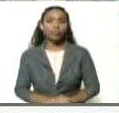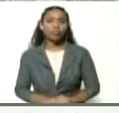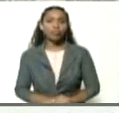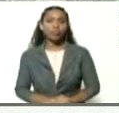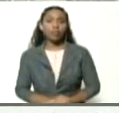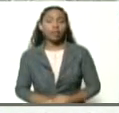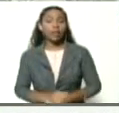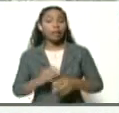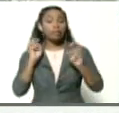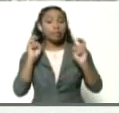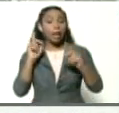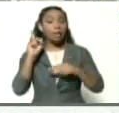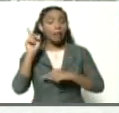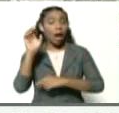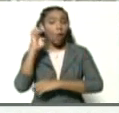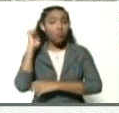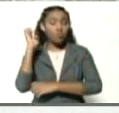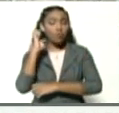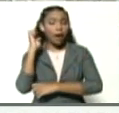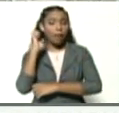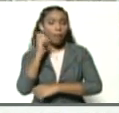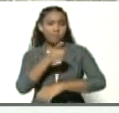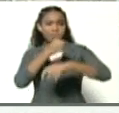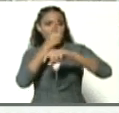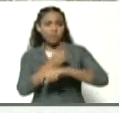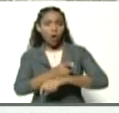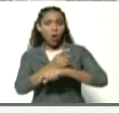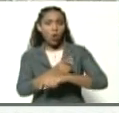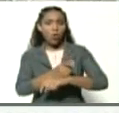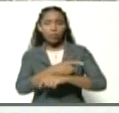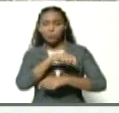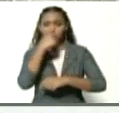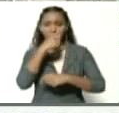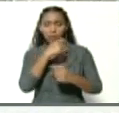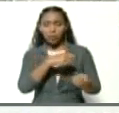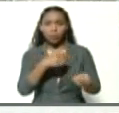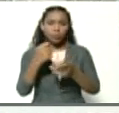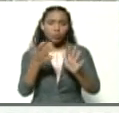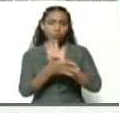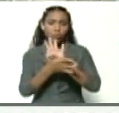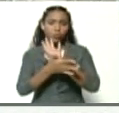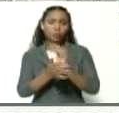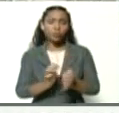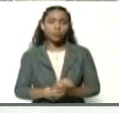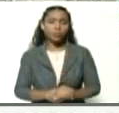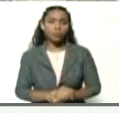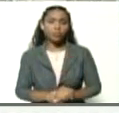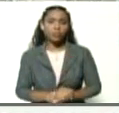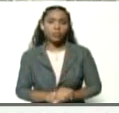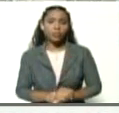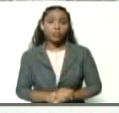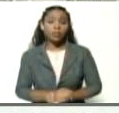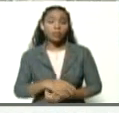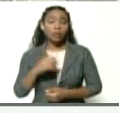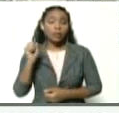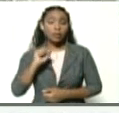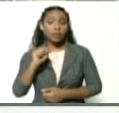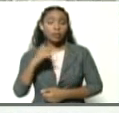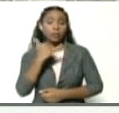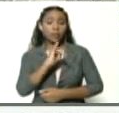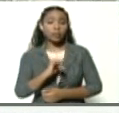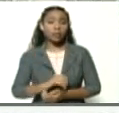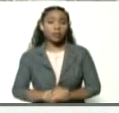En el caso del grupo irregular armado terrorista, narcotraficante, que ha sido